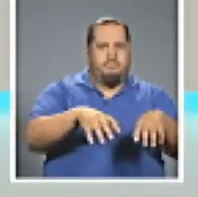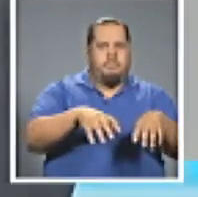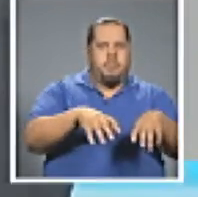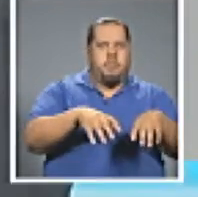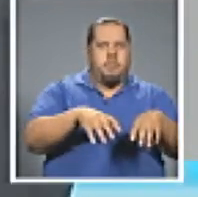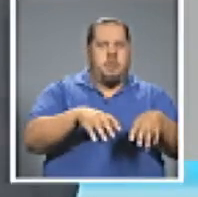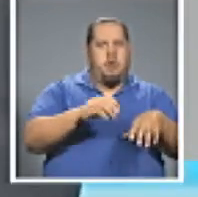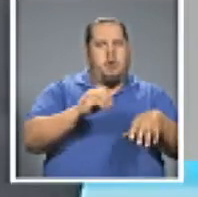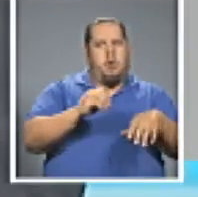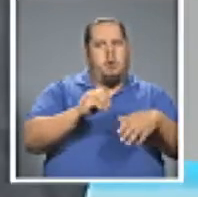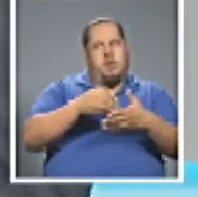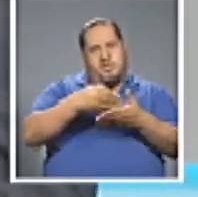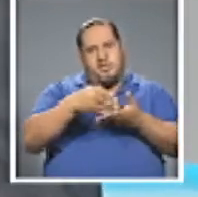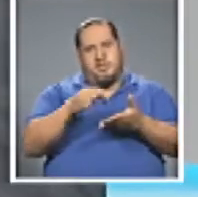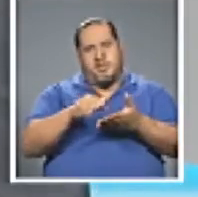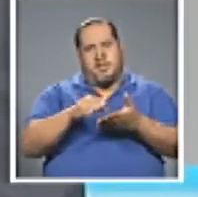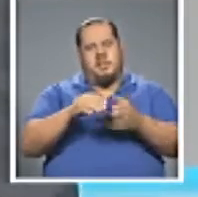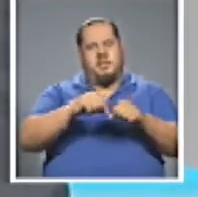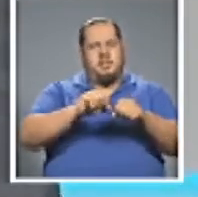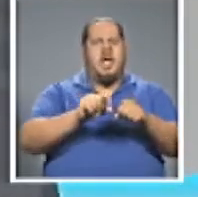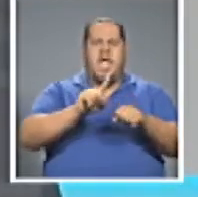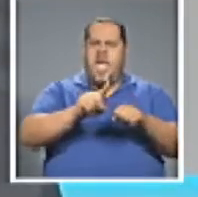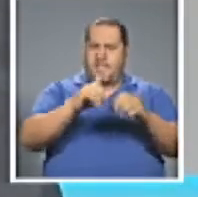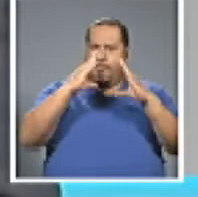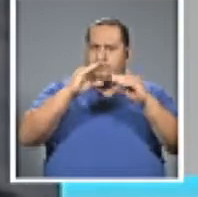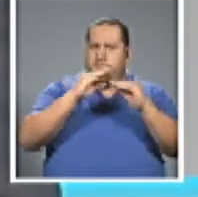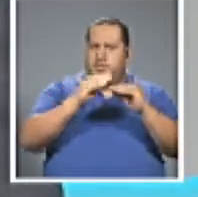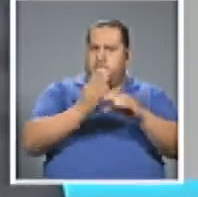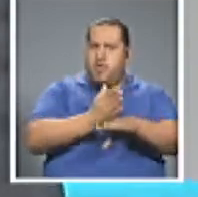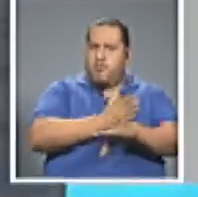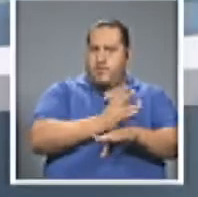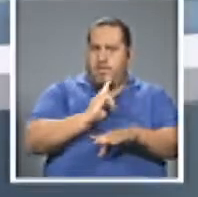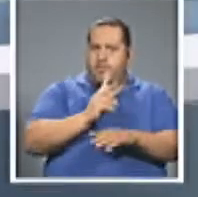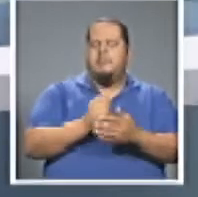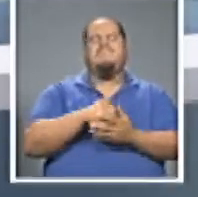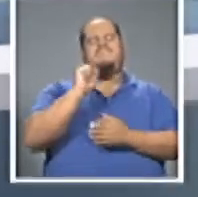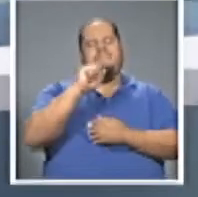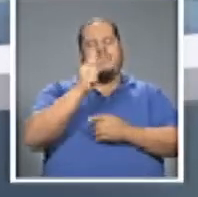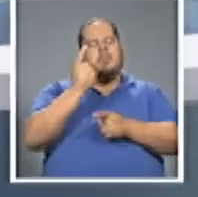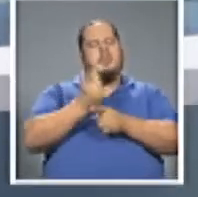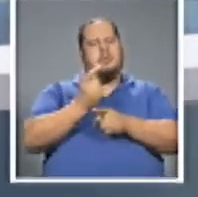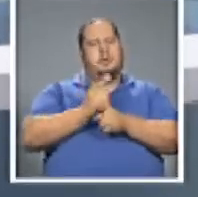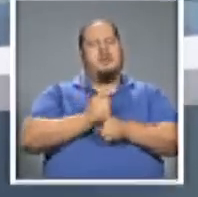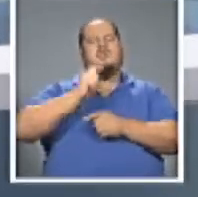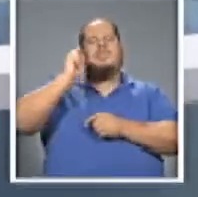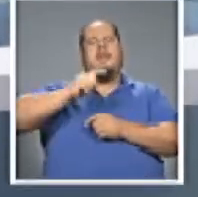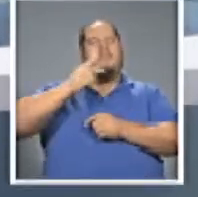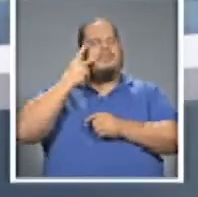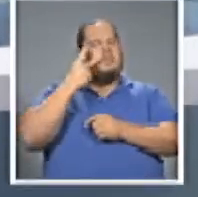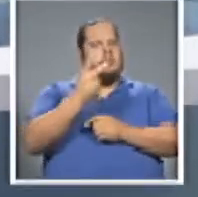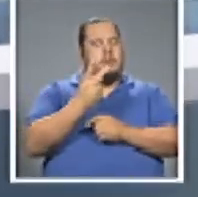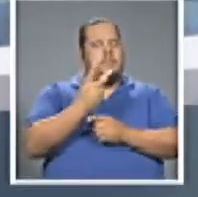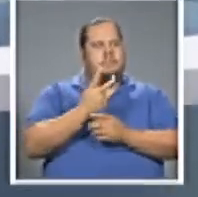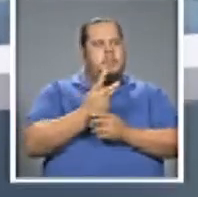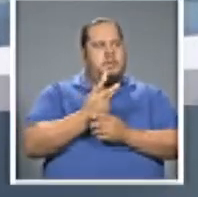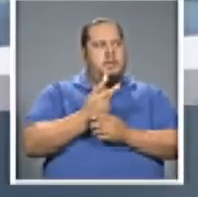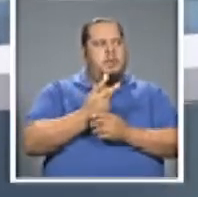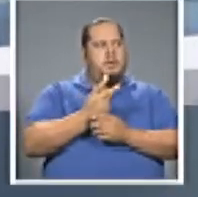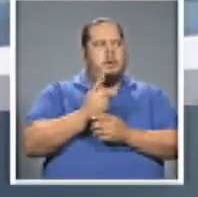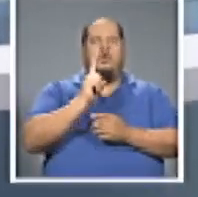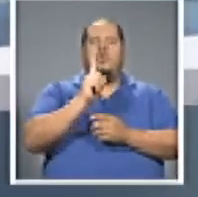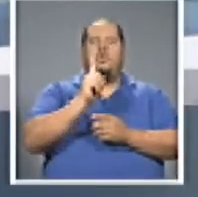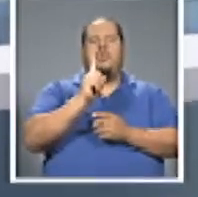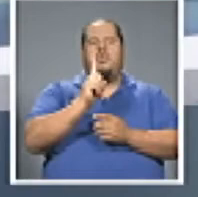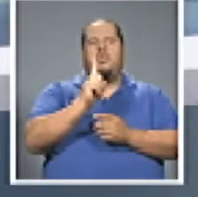son excluidos del sistema, ese dato ha mejorado. Ese dato sí, definitivamente. Hay que también verlo desde